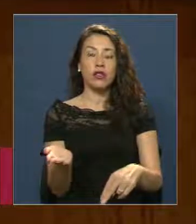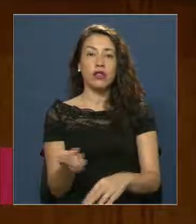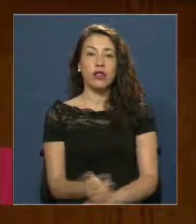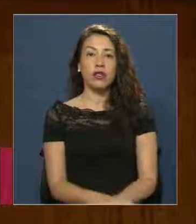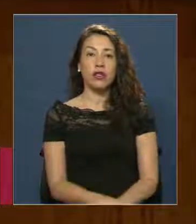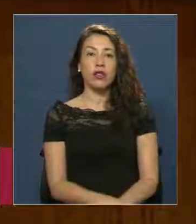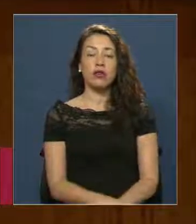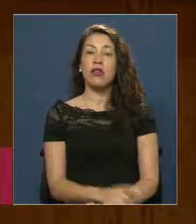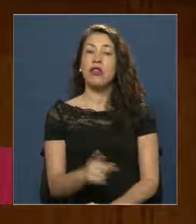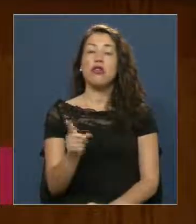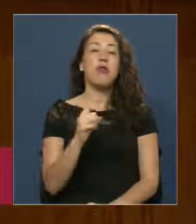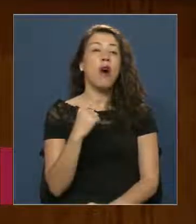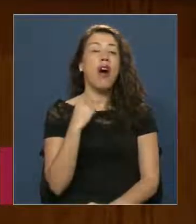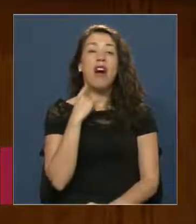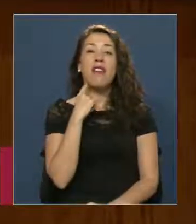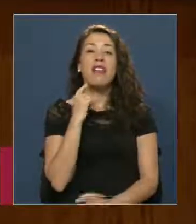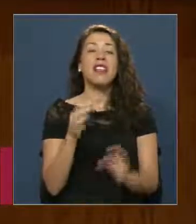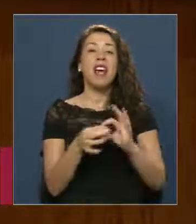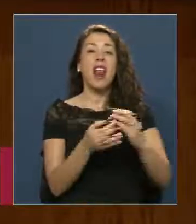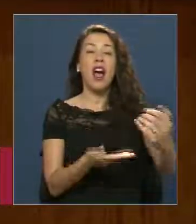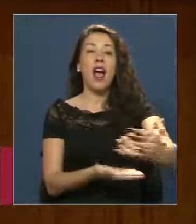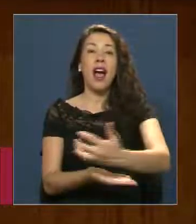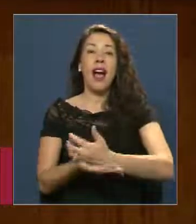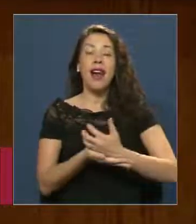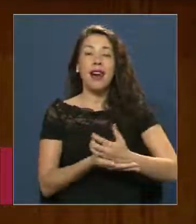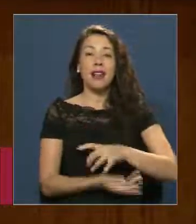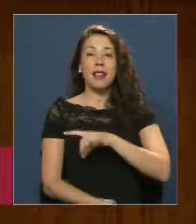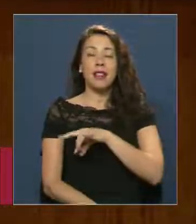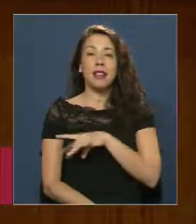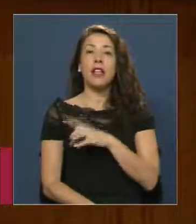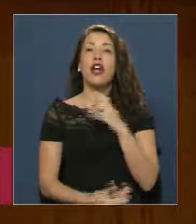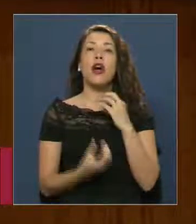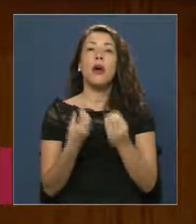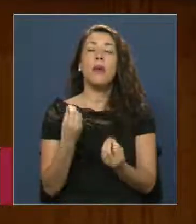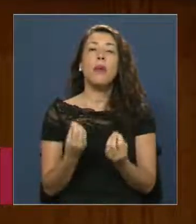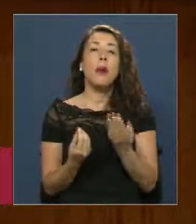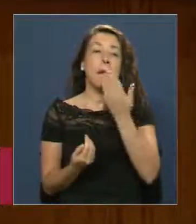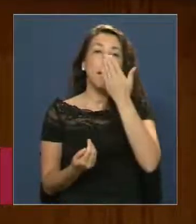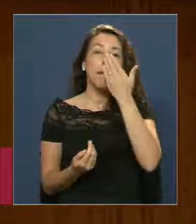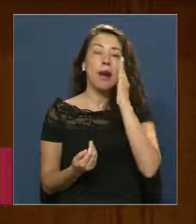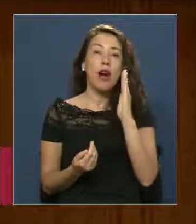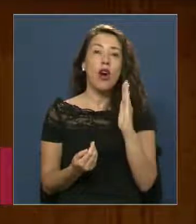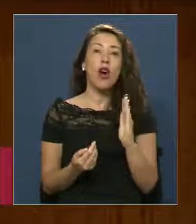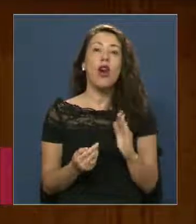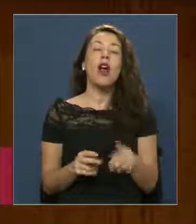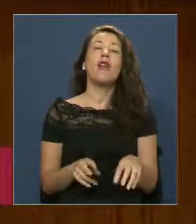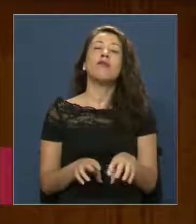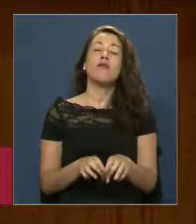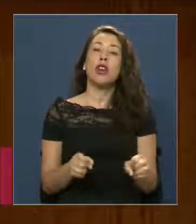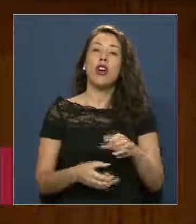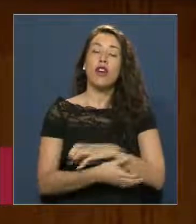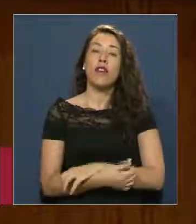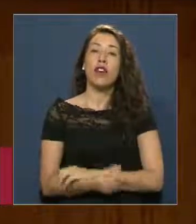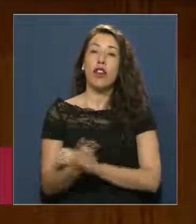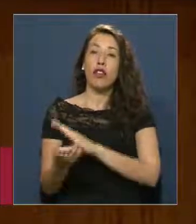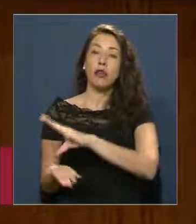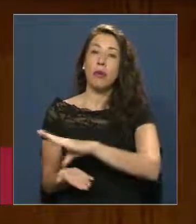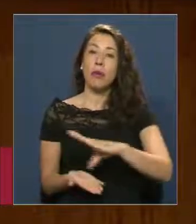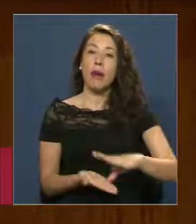tendrá impacto en la recaudación de Chile, ya que perfecciona tanto los convenios